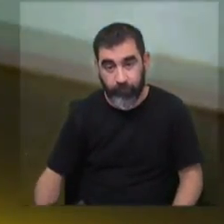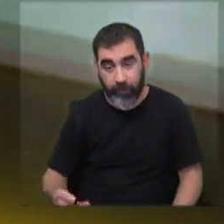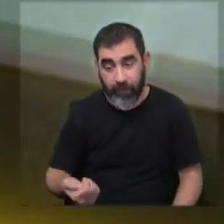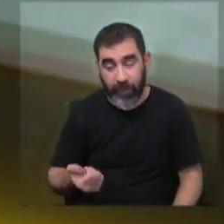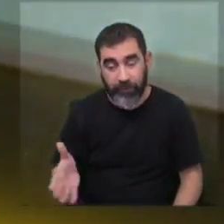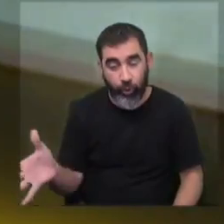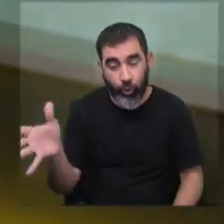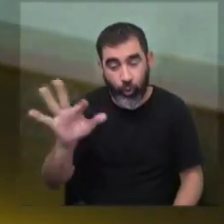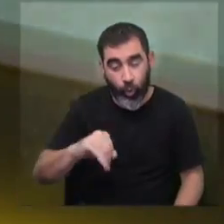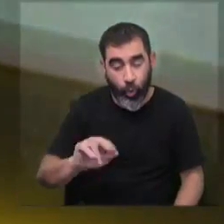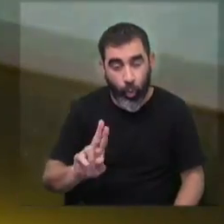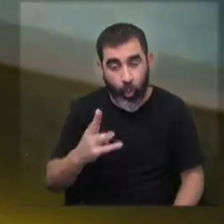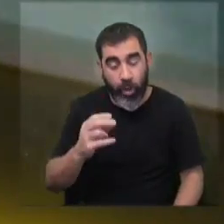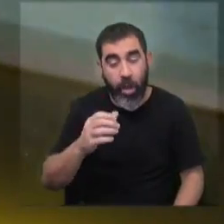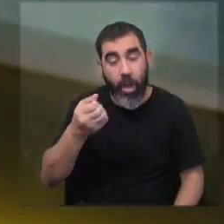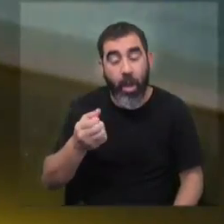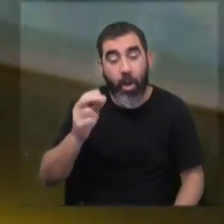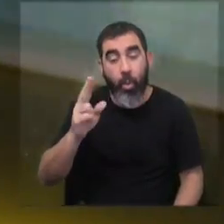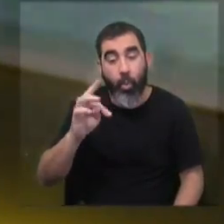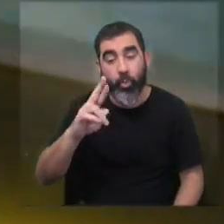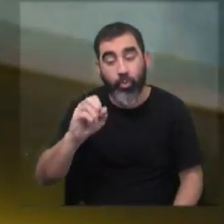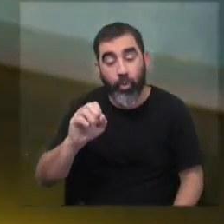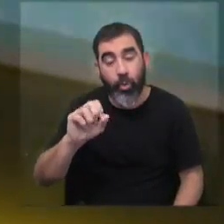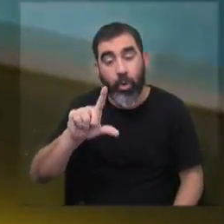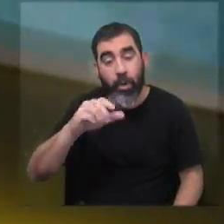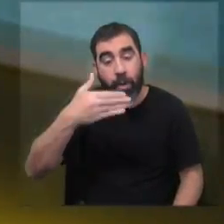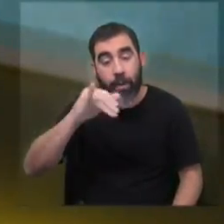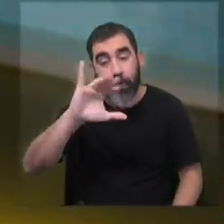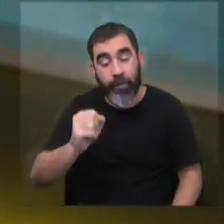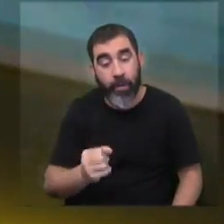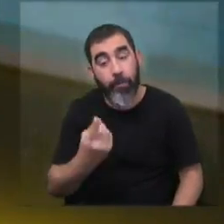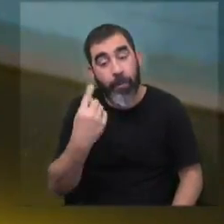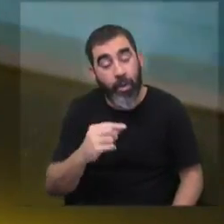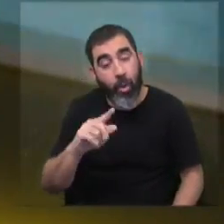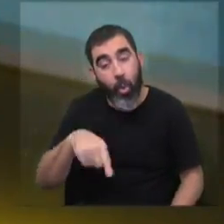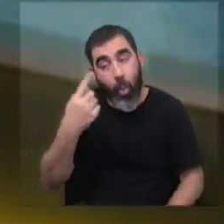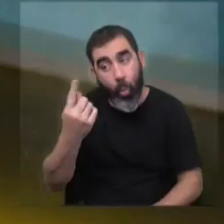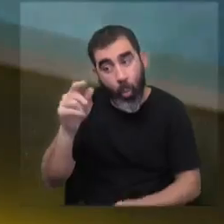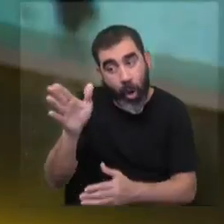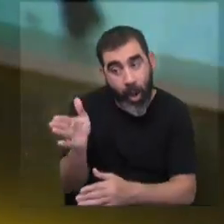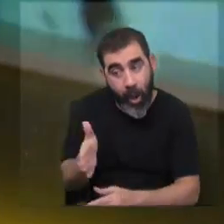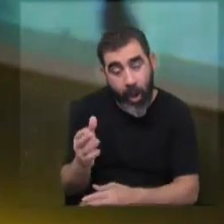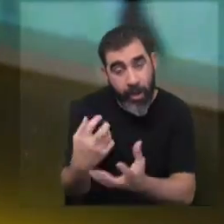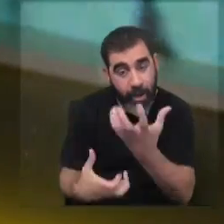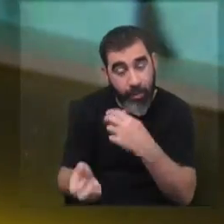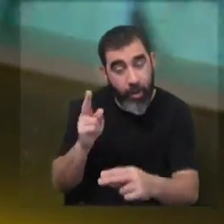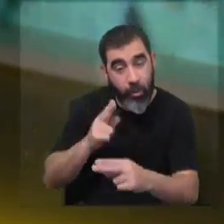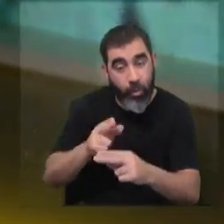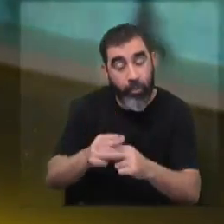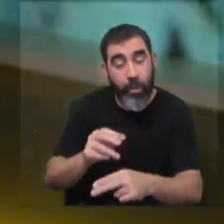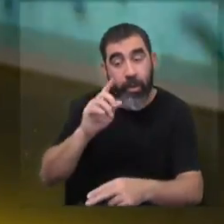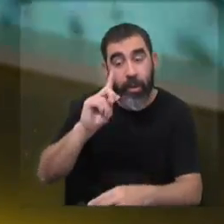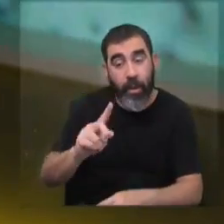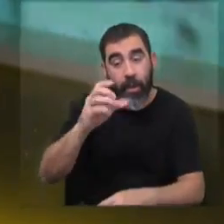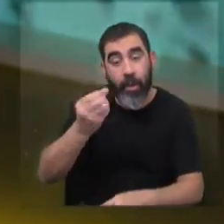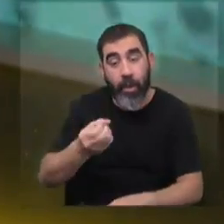Uruguay, eran australevias, hasta que se decidió que a una especie se le pusiera García Levias en